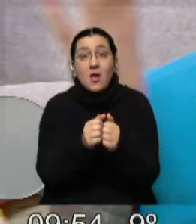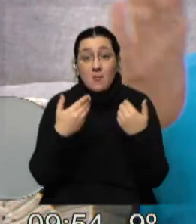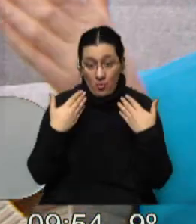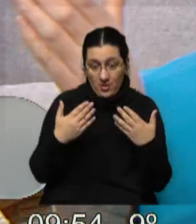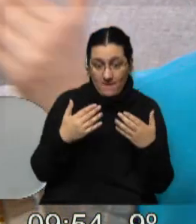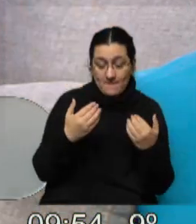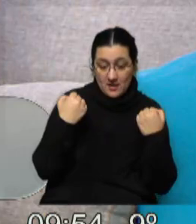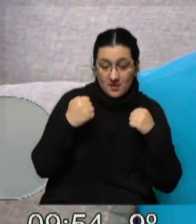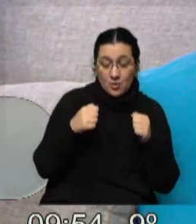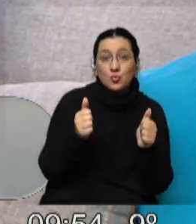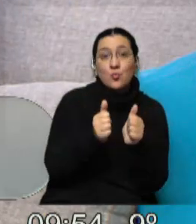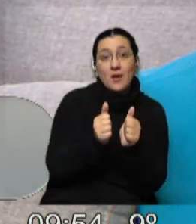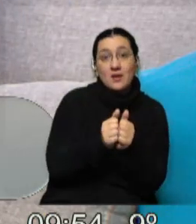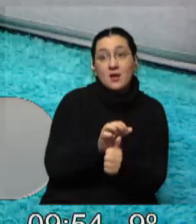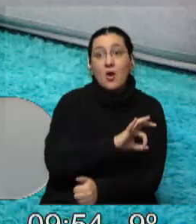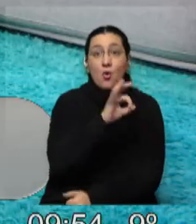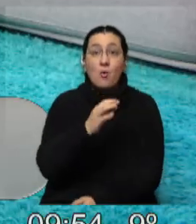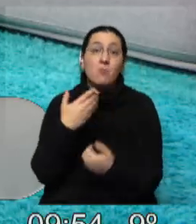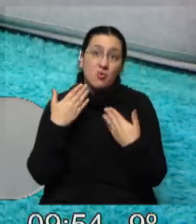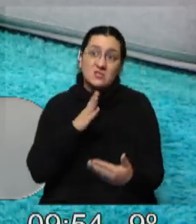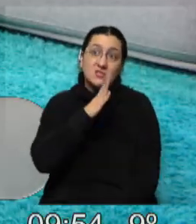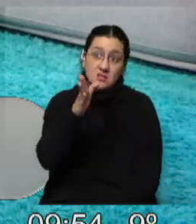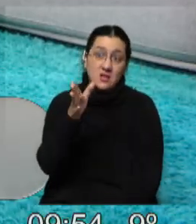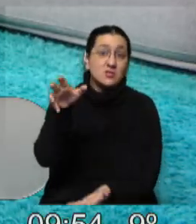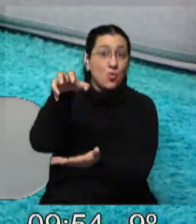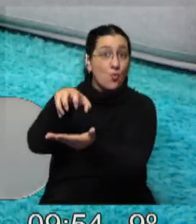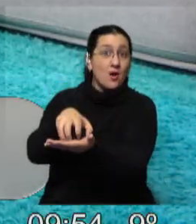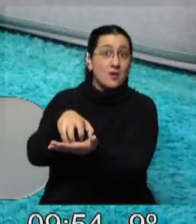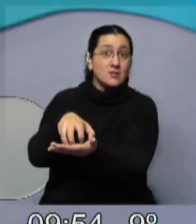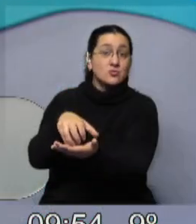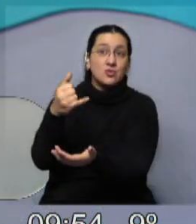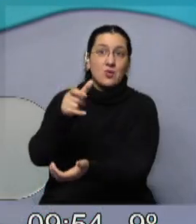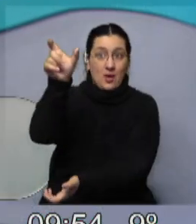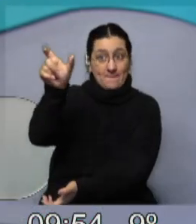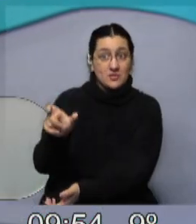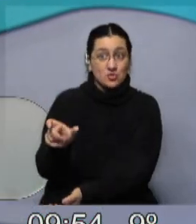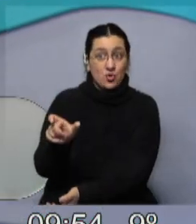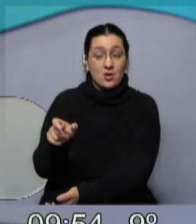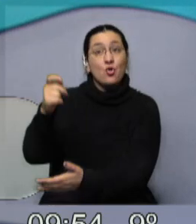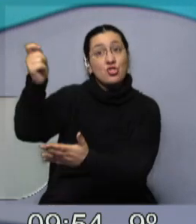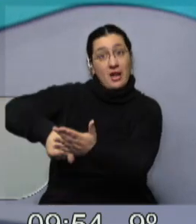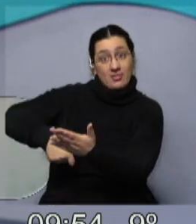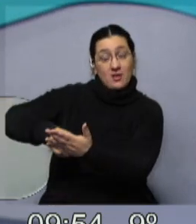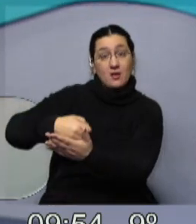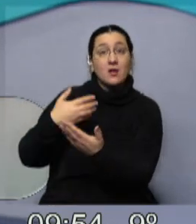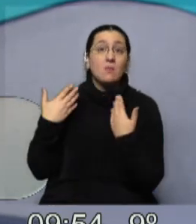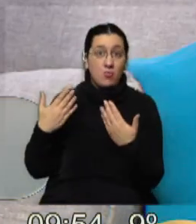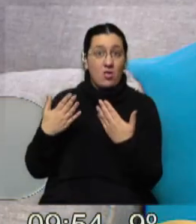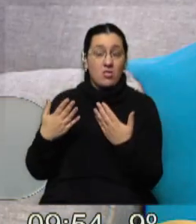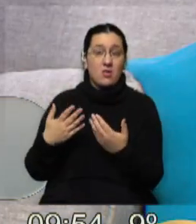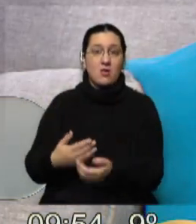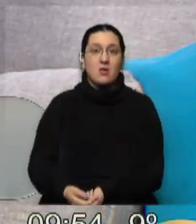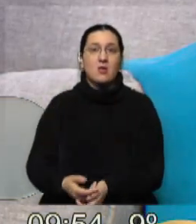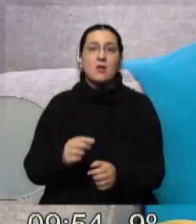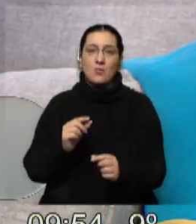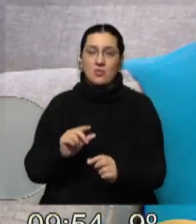pareja si tenés a alguien que esté afín, o podés ir a estos lugares en donde tenés a alguien que puede ejercer. Sí.